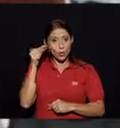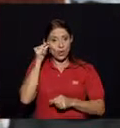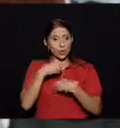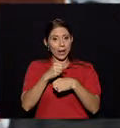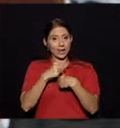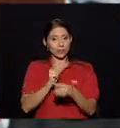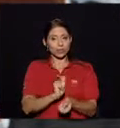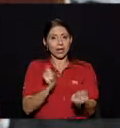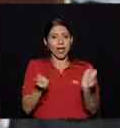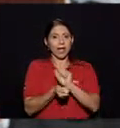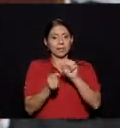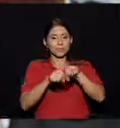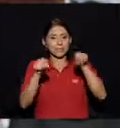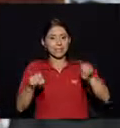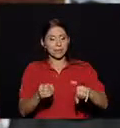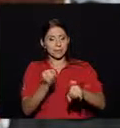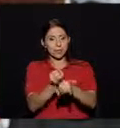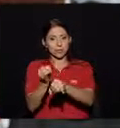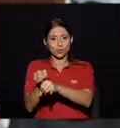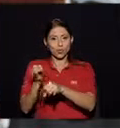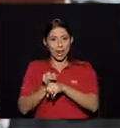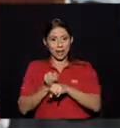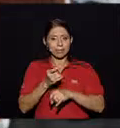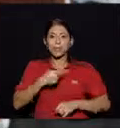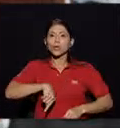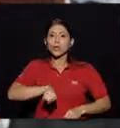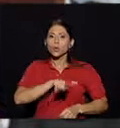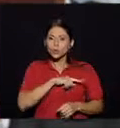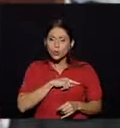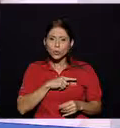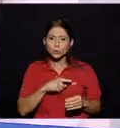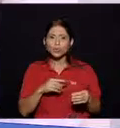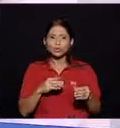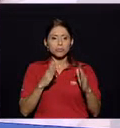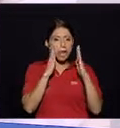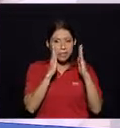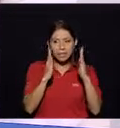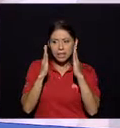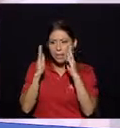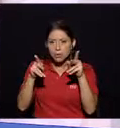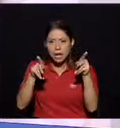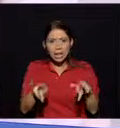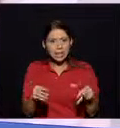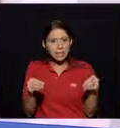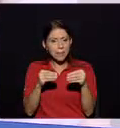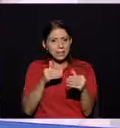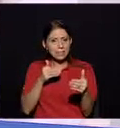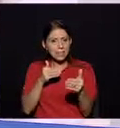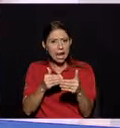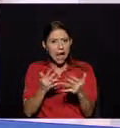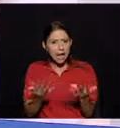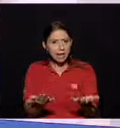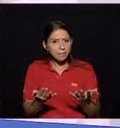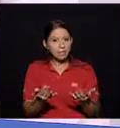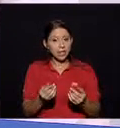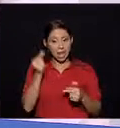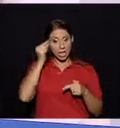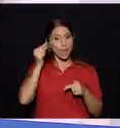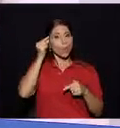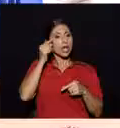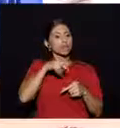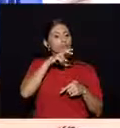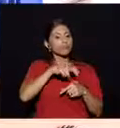cambios en el sistema institucional, hemos venido atendiendo más cercanamente a la gente, es un gobierno que se